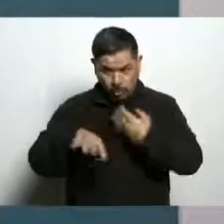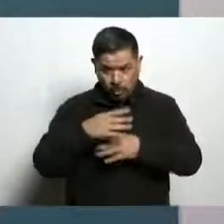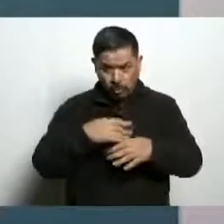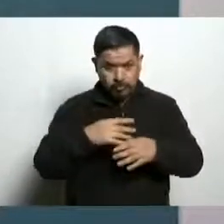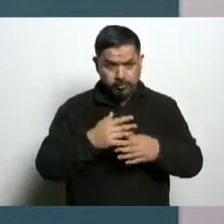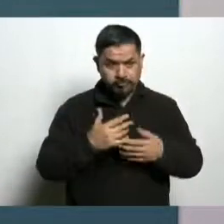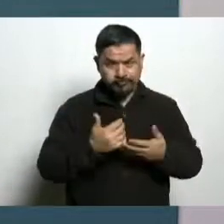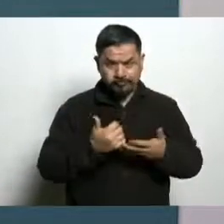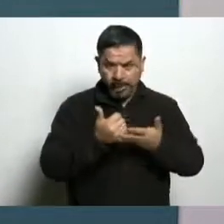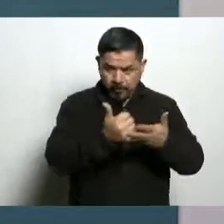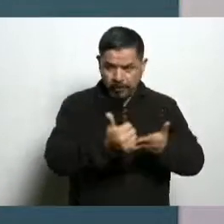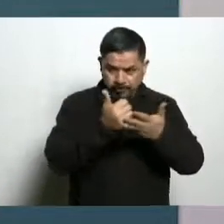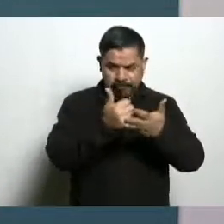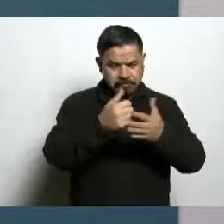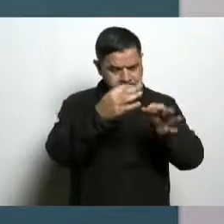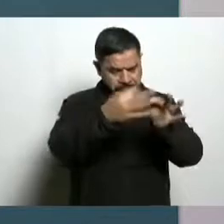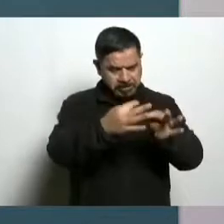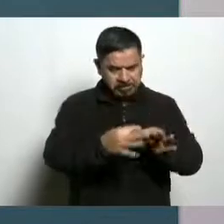nos corresponde.